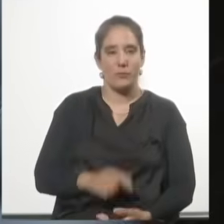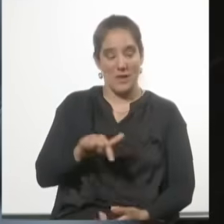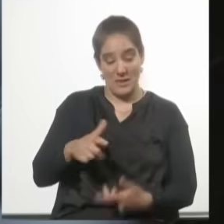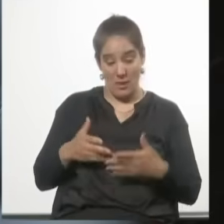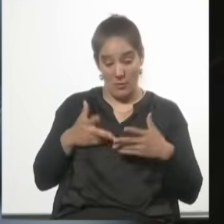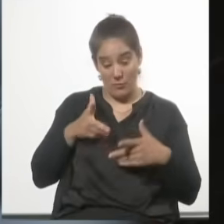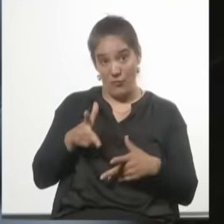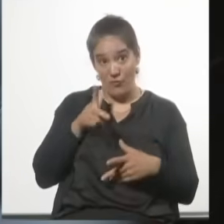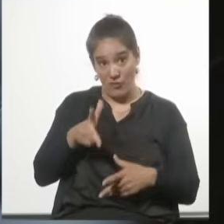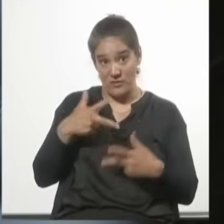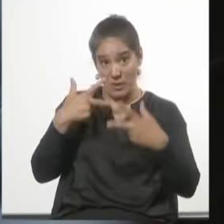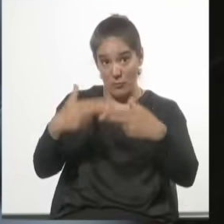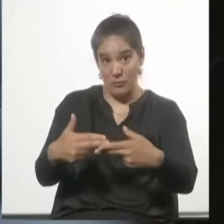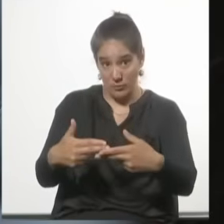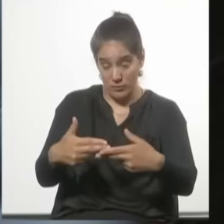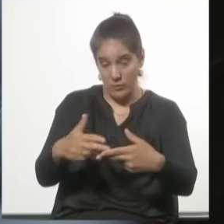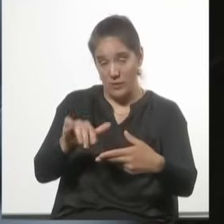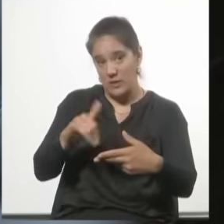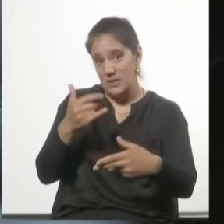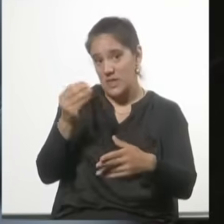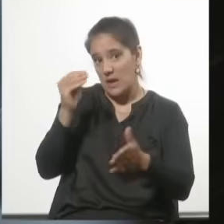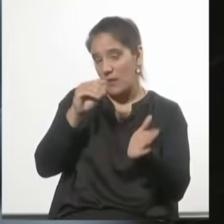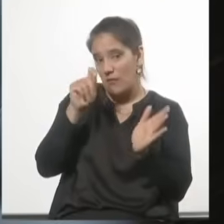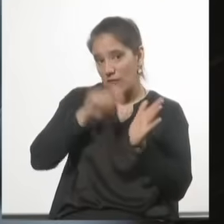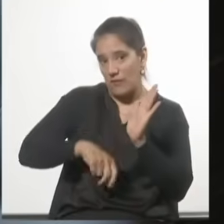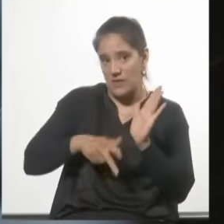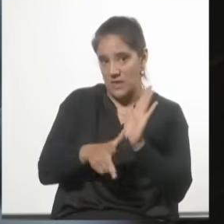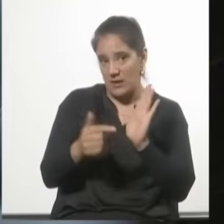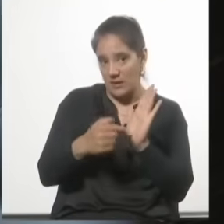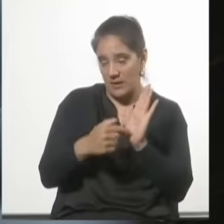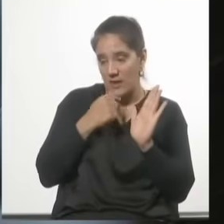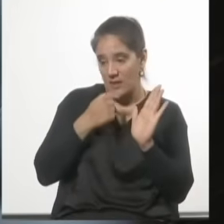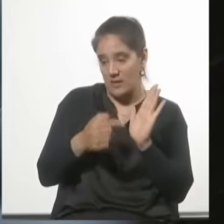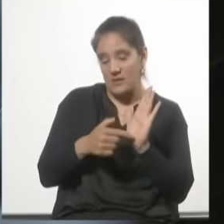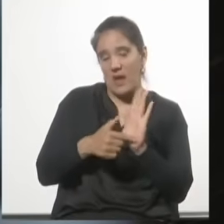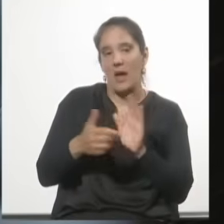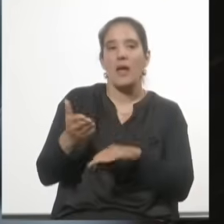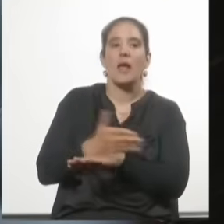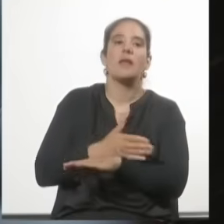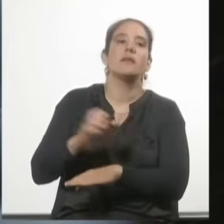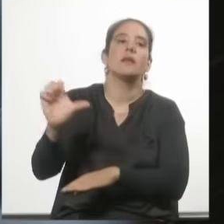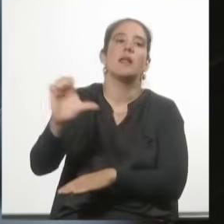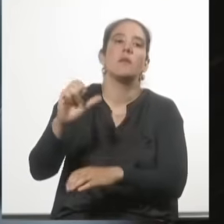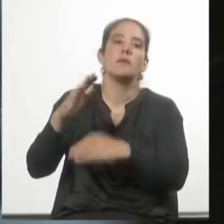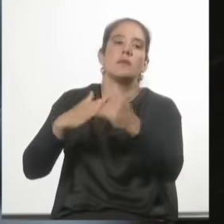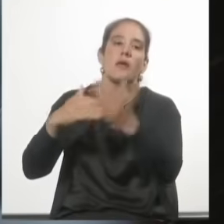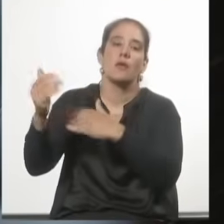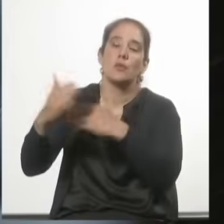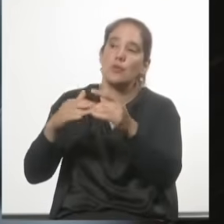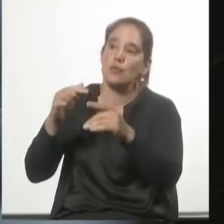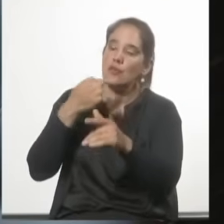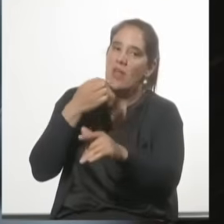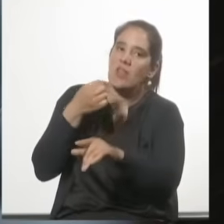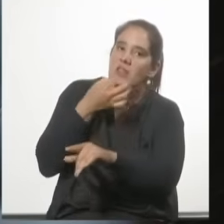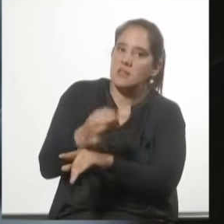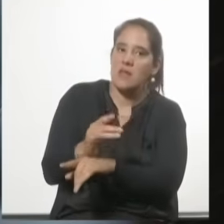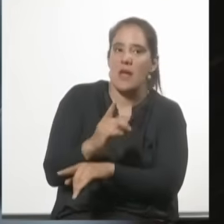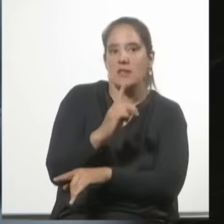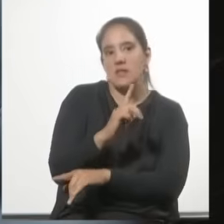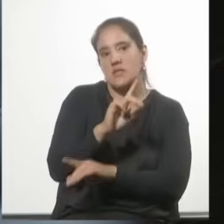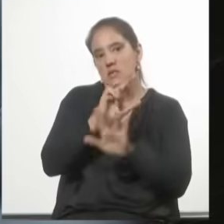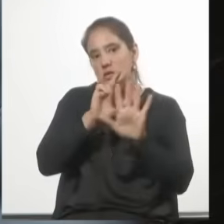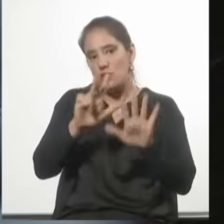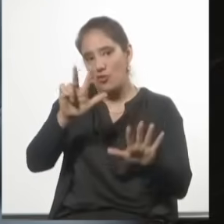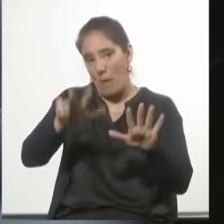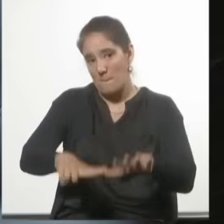plazo que se estipuló en el contrato, conforme la propuesta formulada por el astillero, era de 18 meses para la primera OPB y